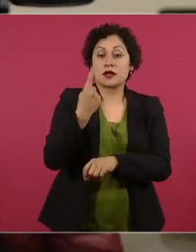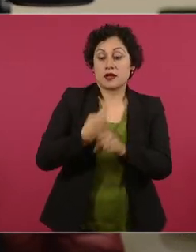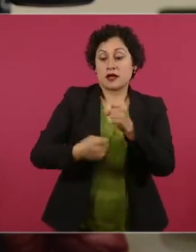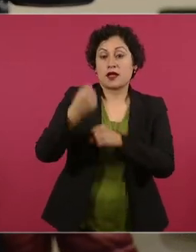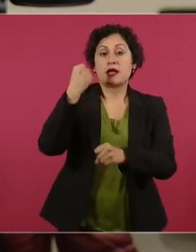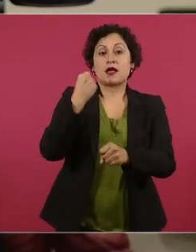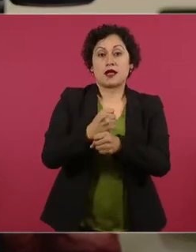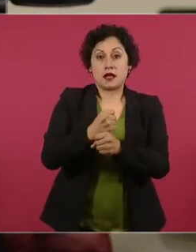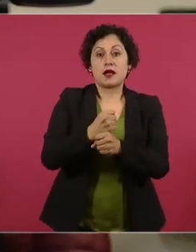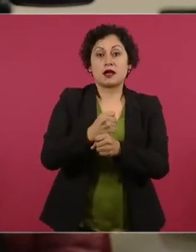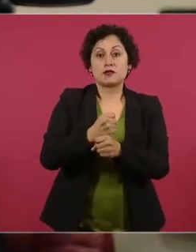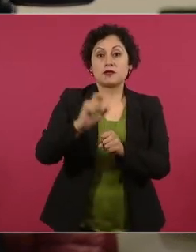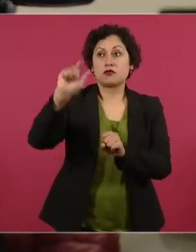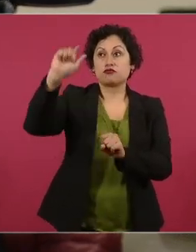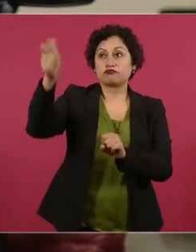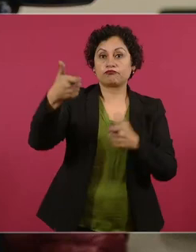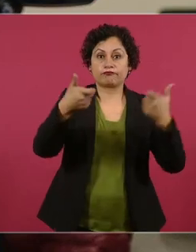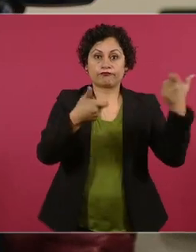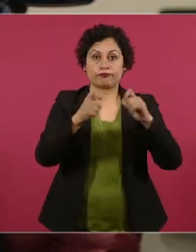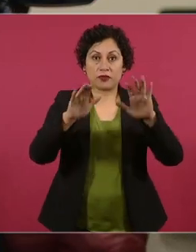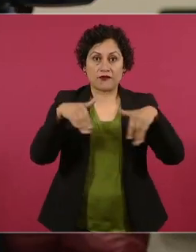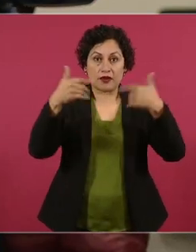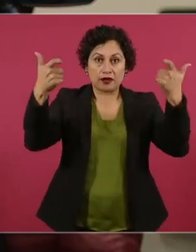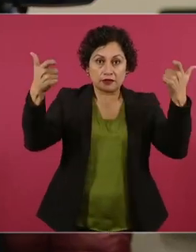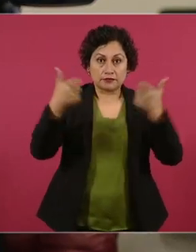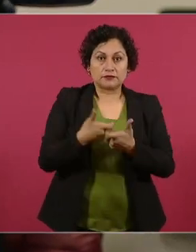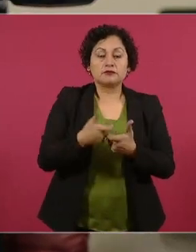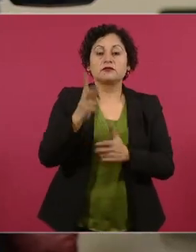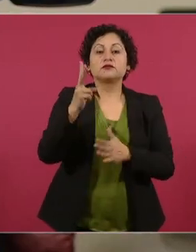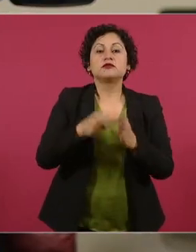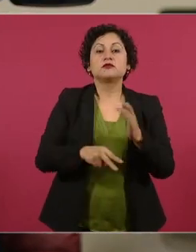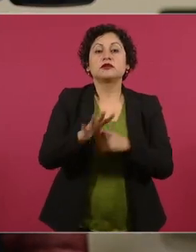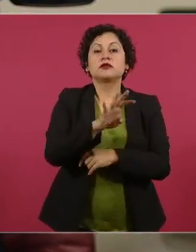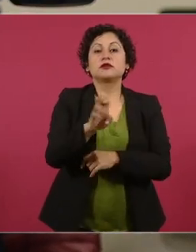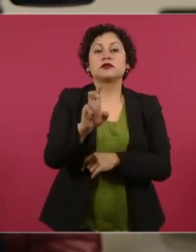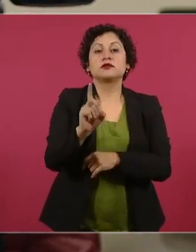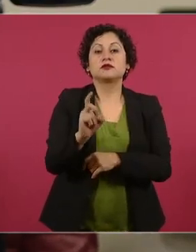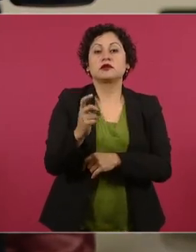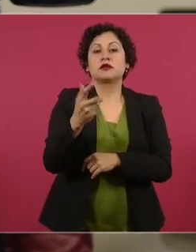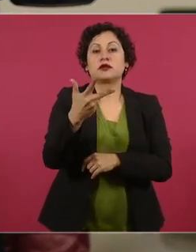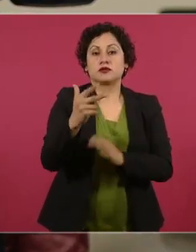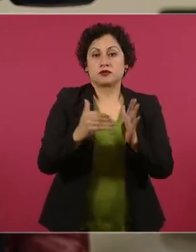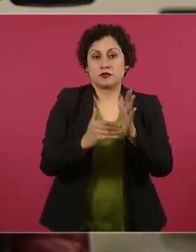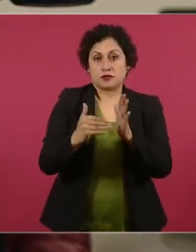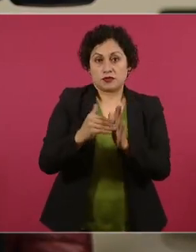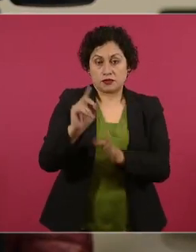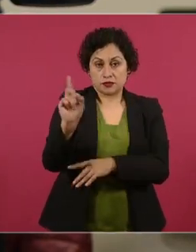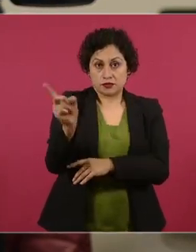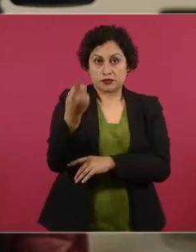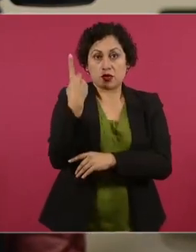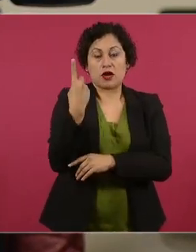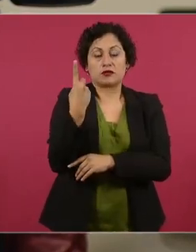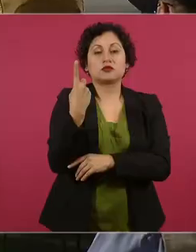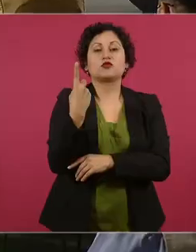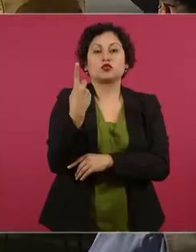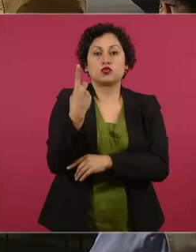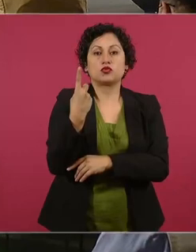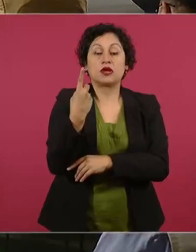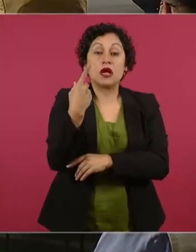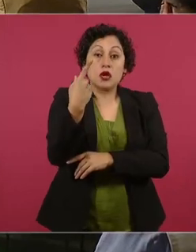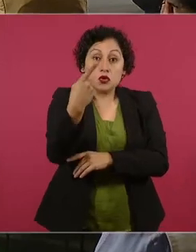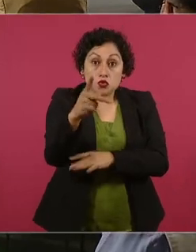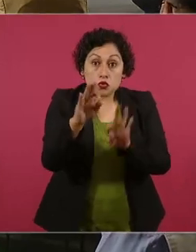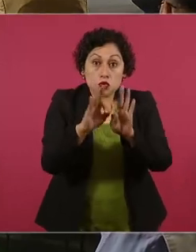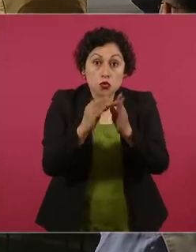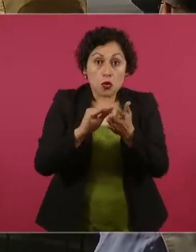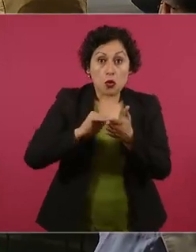de inversión extranjera, pues que es histórico, estamos hablando de 2.538 millones de dólares. Y le digo que funciona la estrategia porque